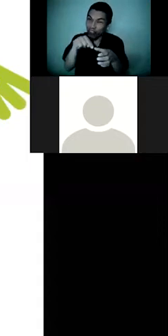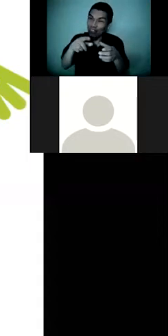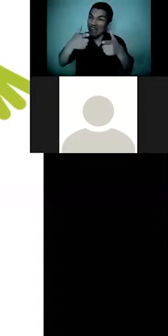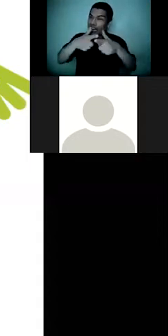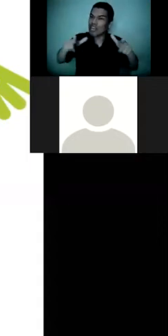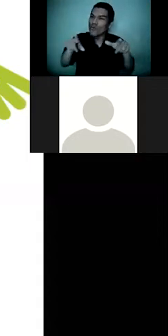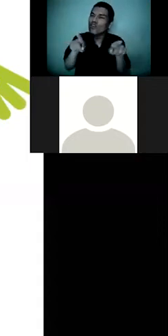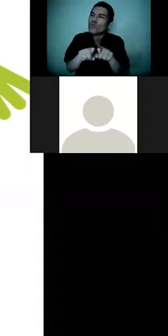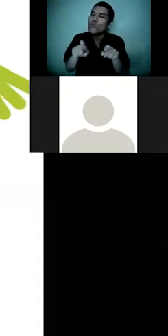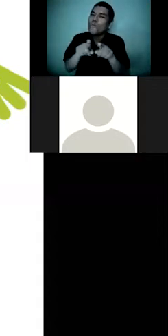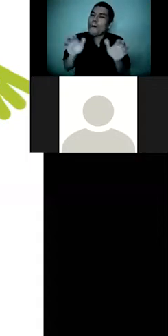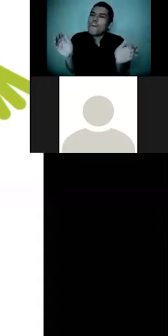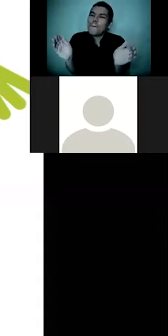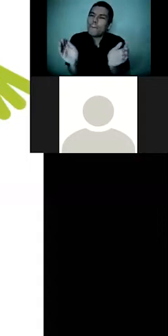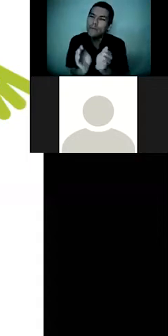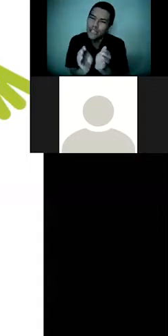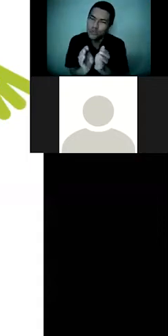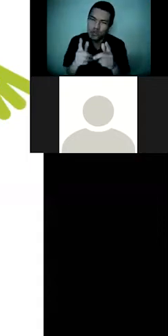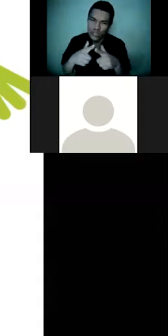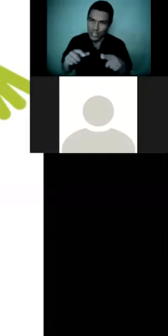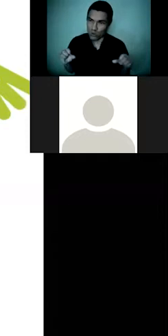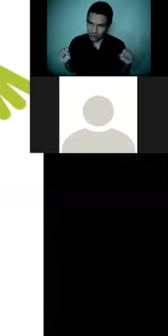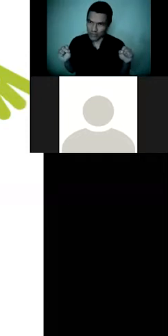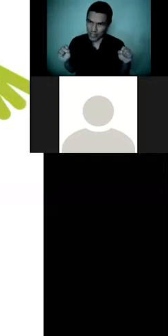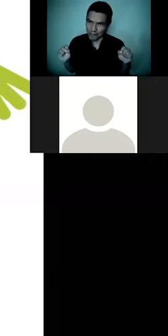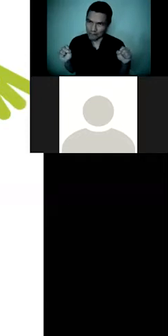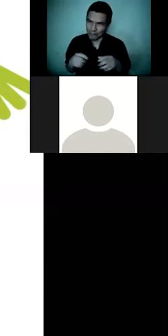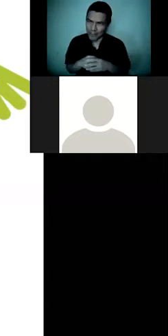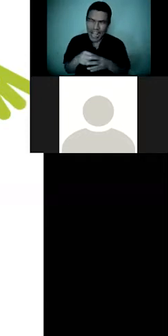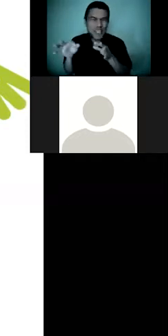una lengua propia. Ese lingüista,